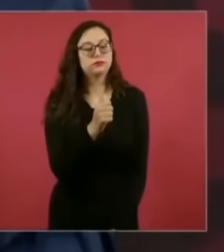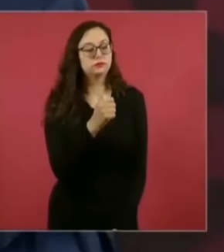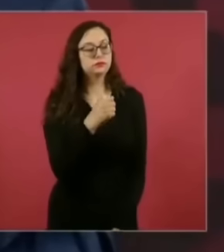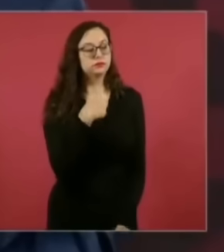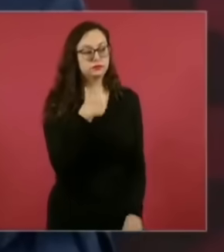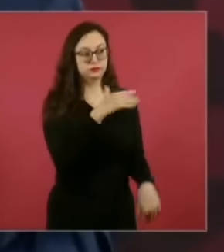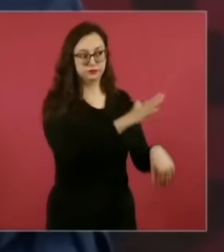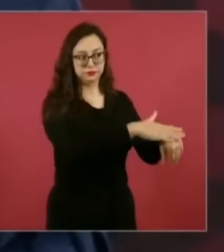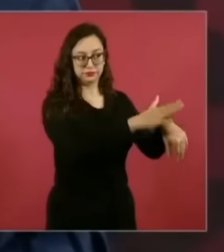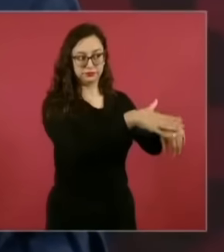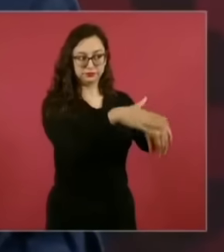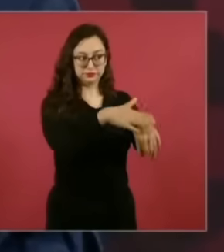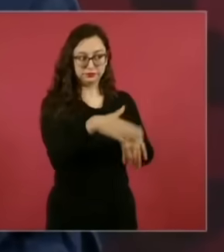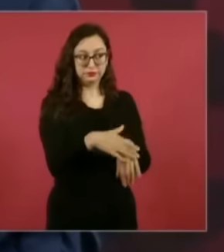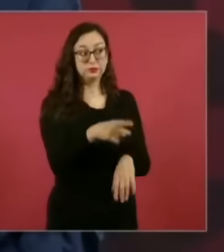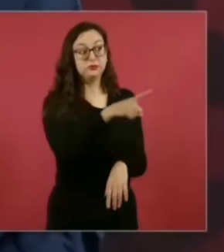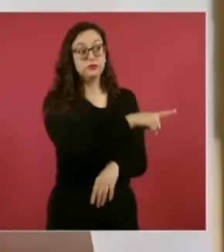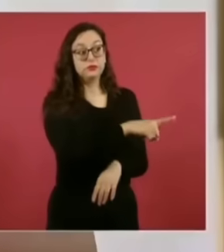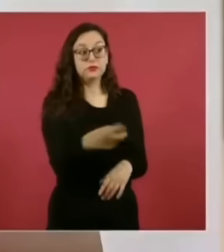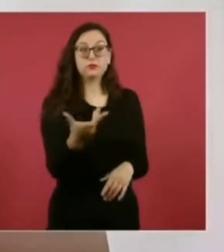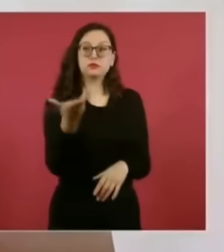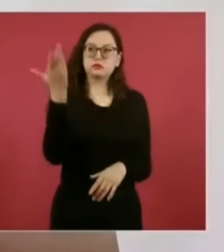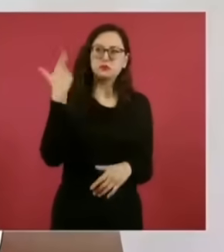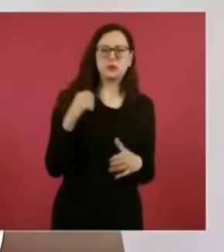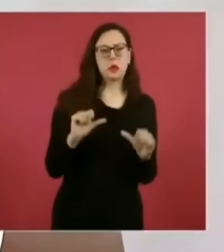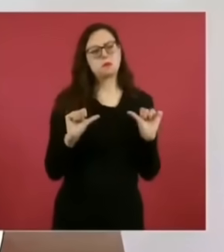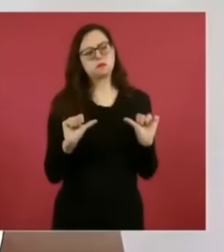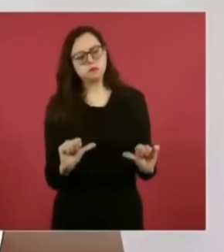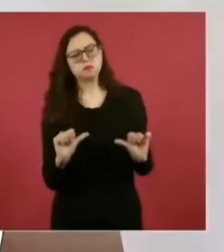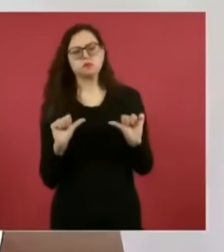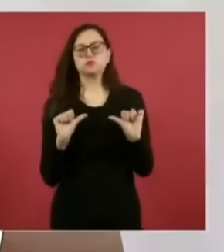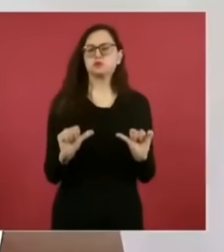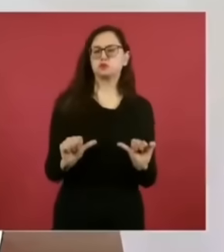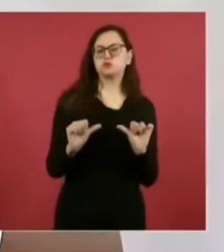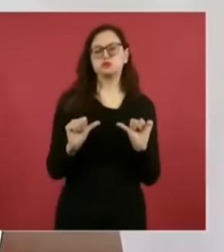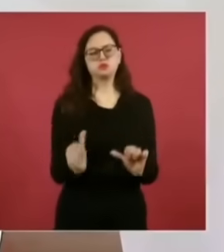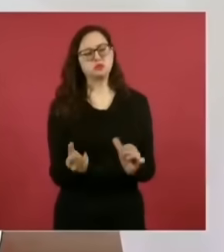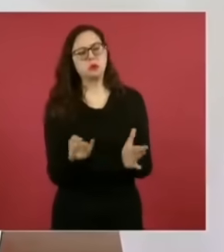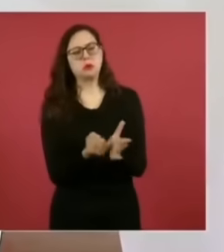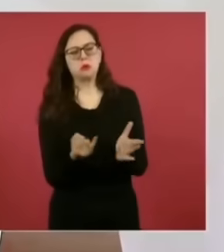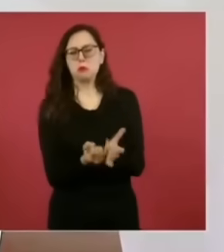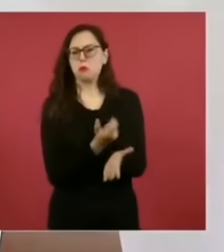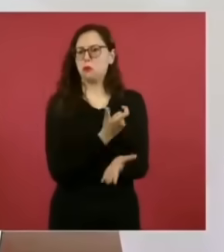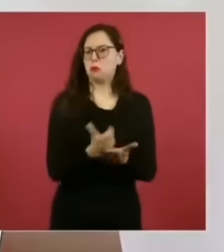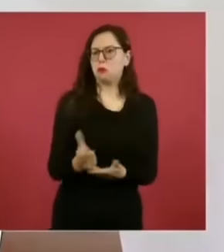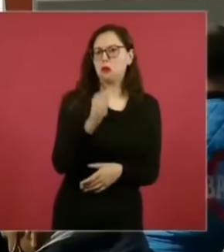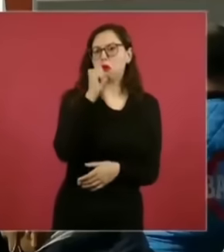que no pagaban los impuestos, que les condonaban los impuestos.